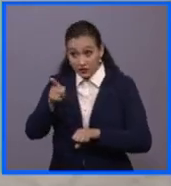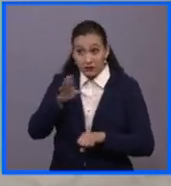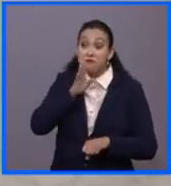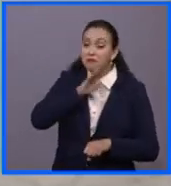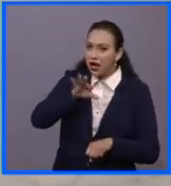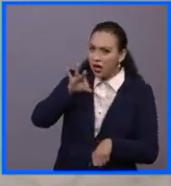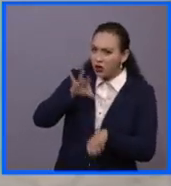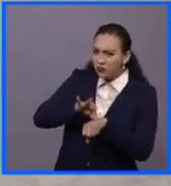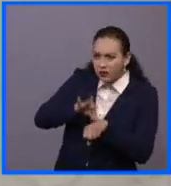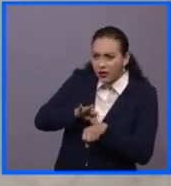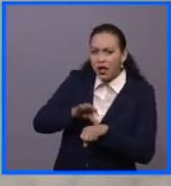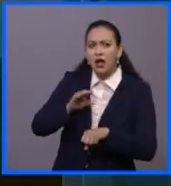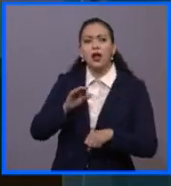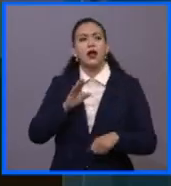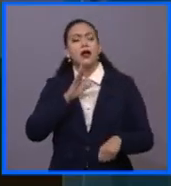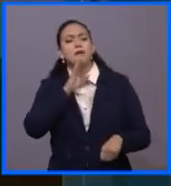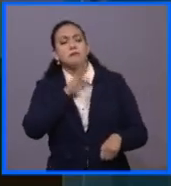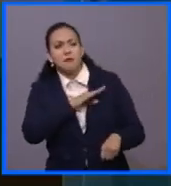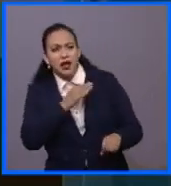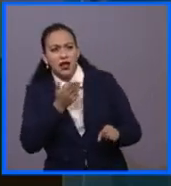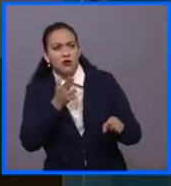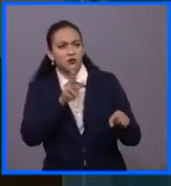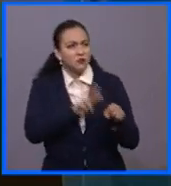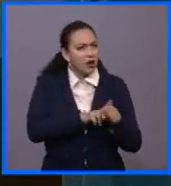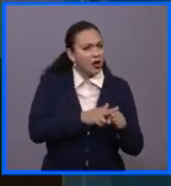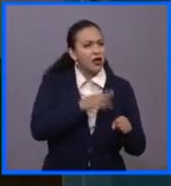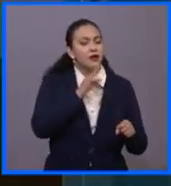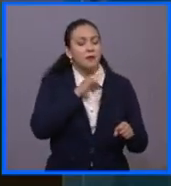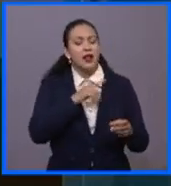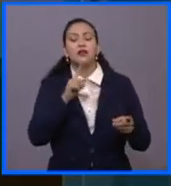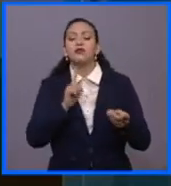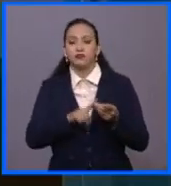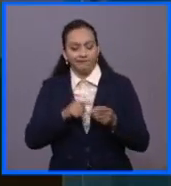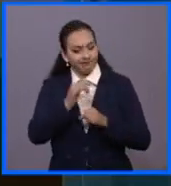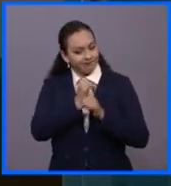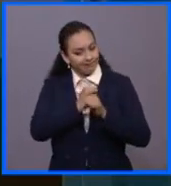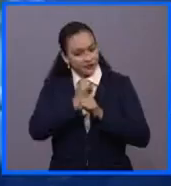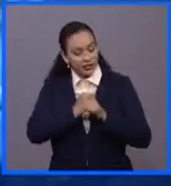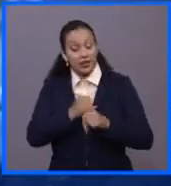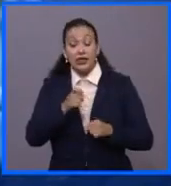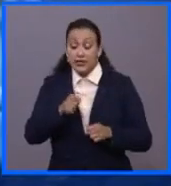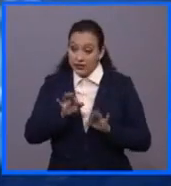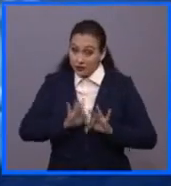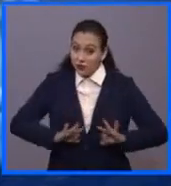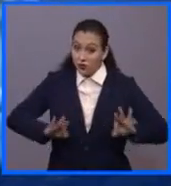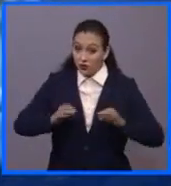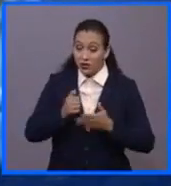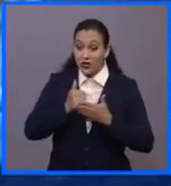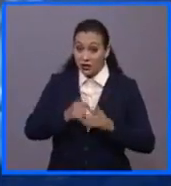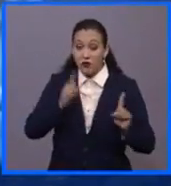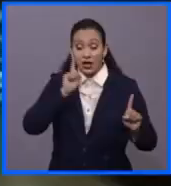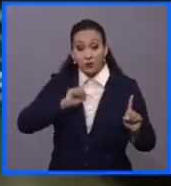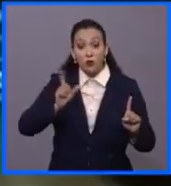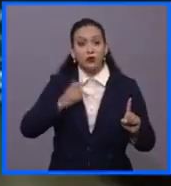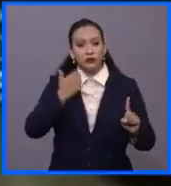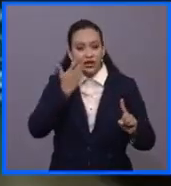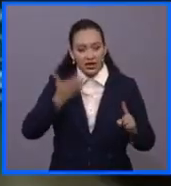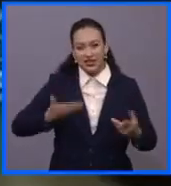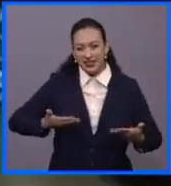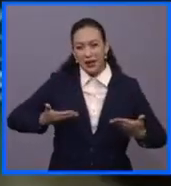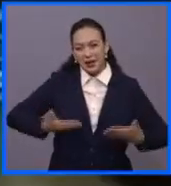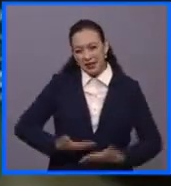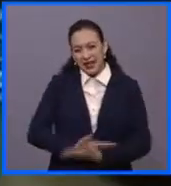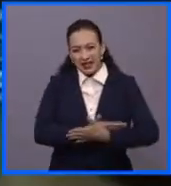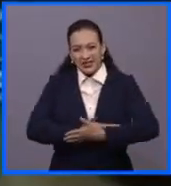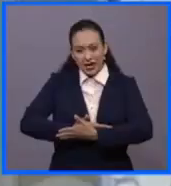responsabilidad administrativa, así como elaborar y difundir una guía integral de prevención y erradicación de la violencia obstétrica institucional